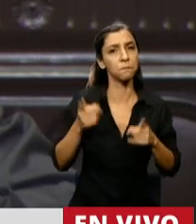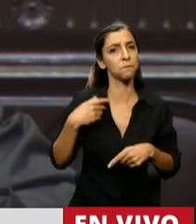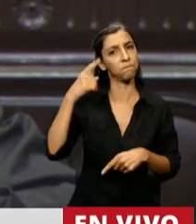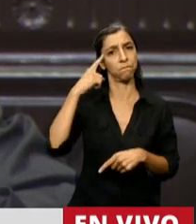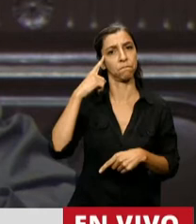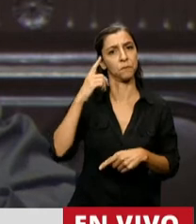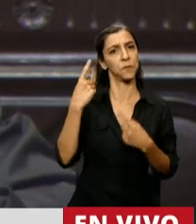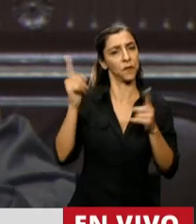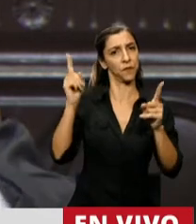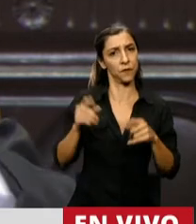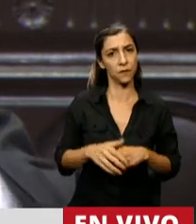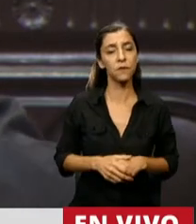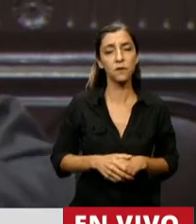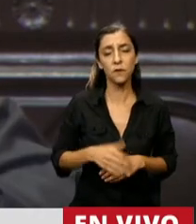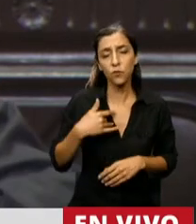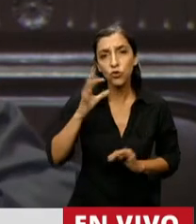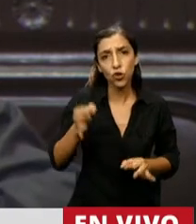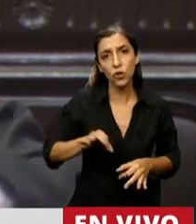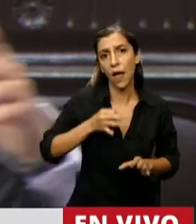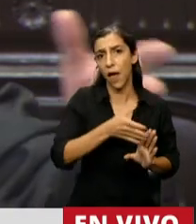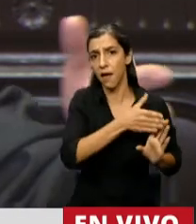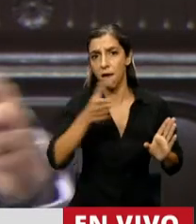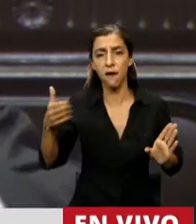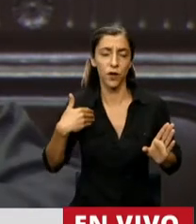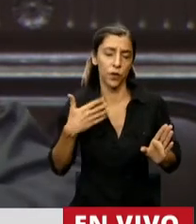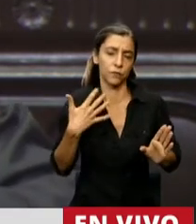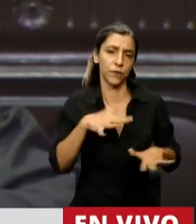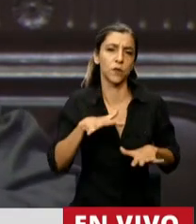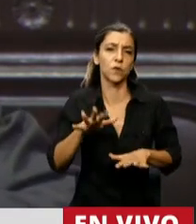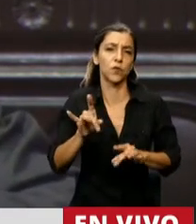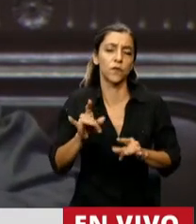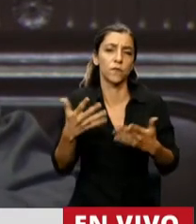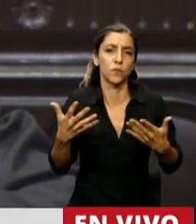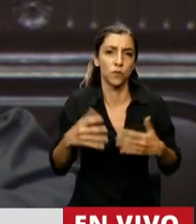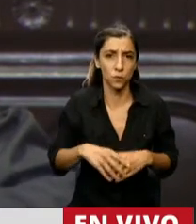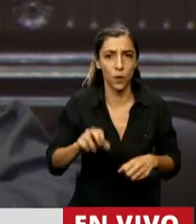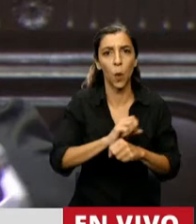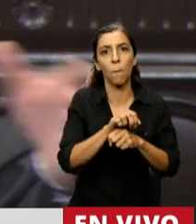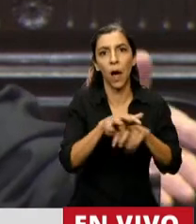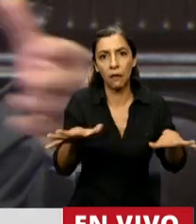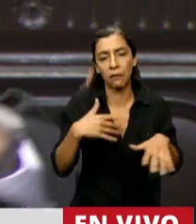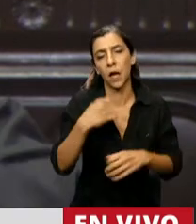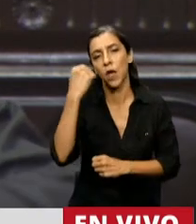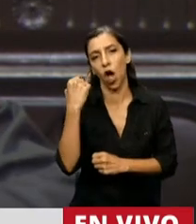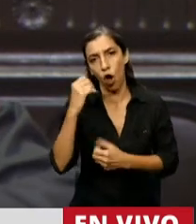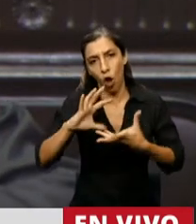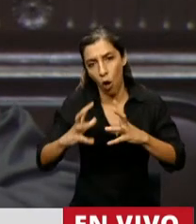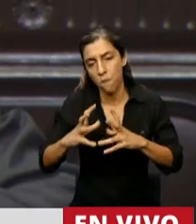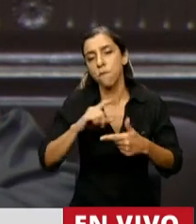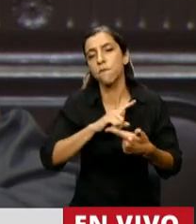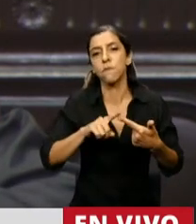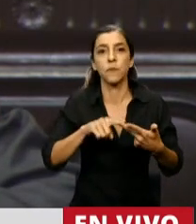difícil producto de la pandemia económica que hemos heredado producto de la pandemia